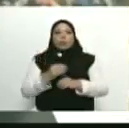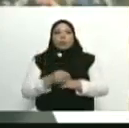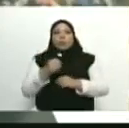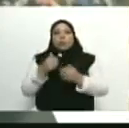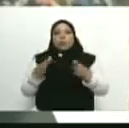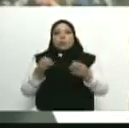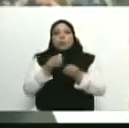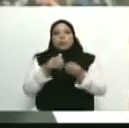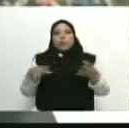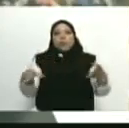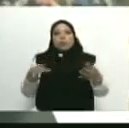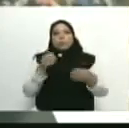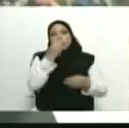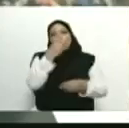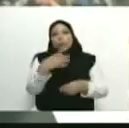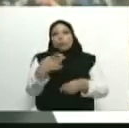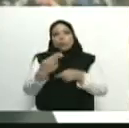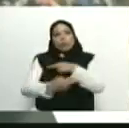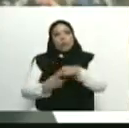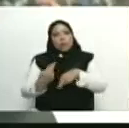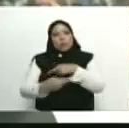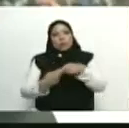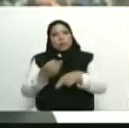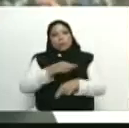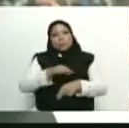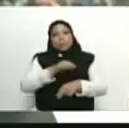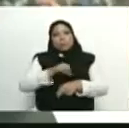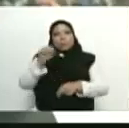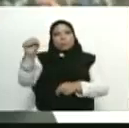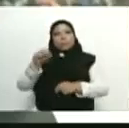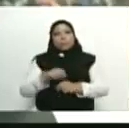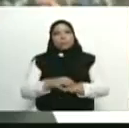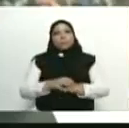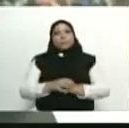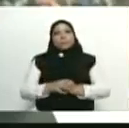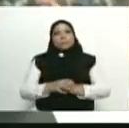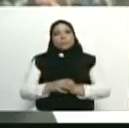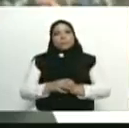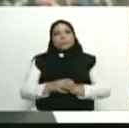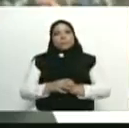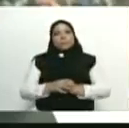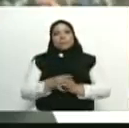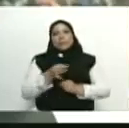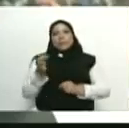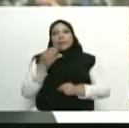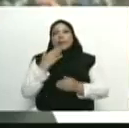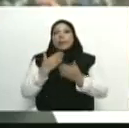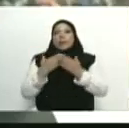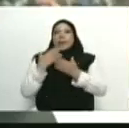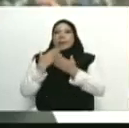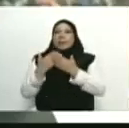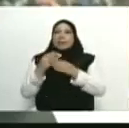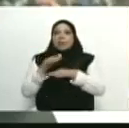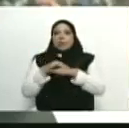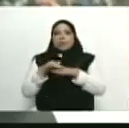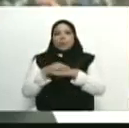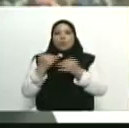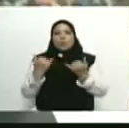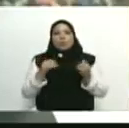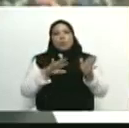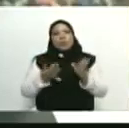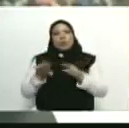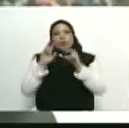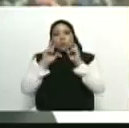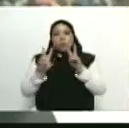Pública, gratuita y de calidad en Revolución Socialista. Bueno, excelente, muchas gracias, ministra. Y ahora vamos a